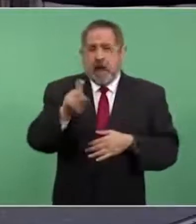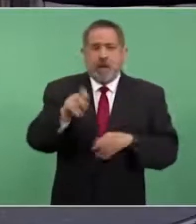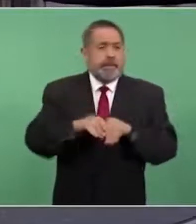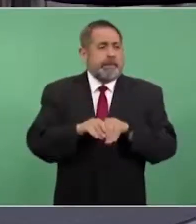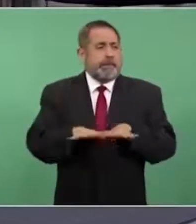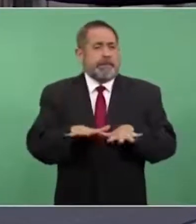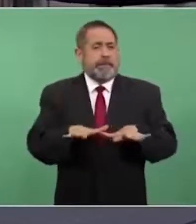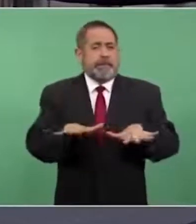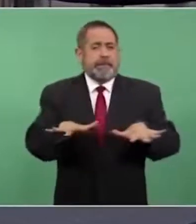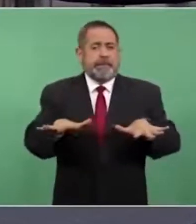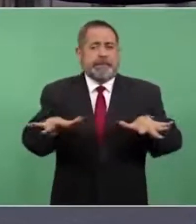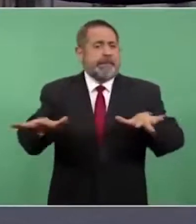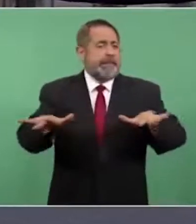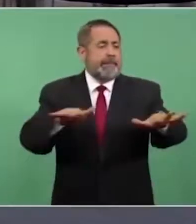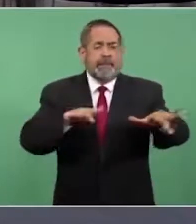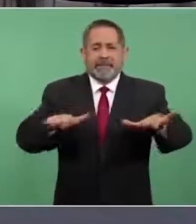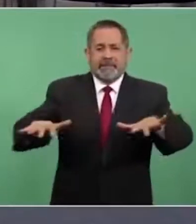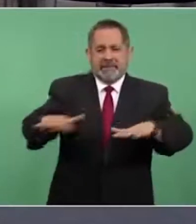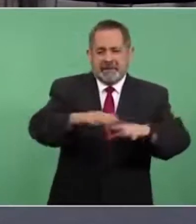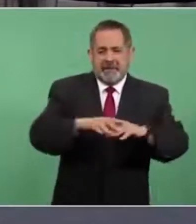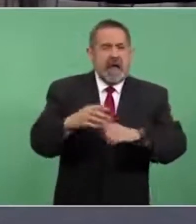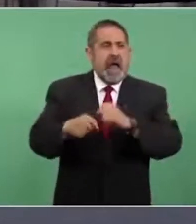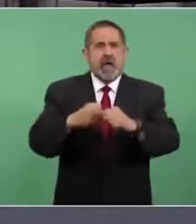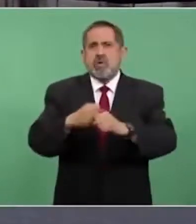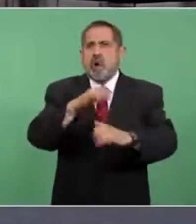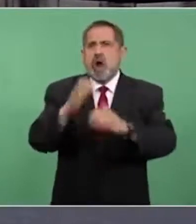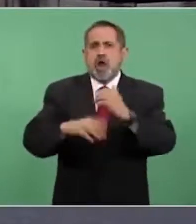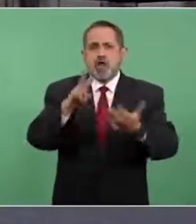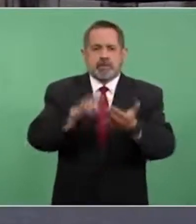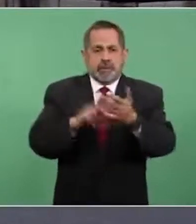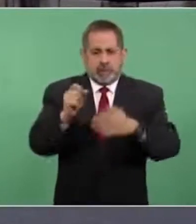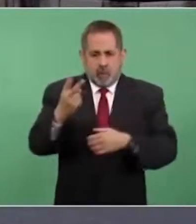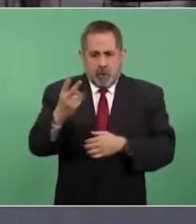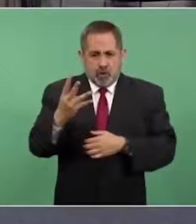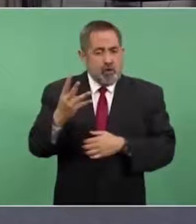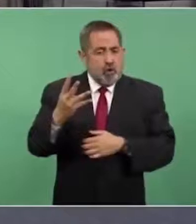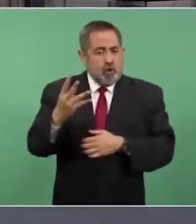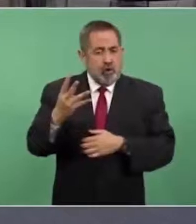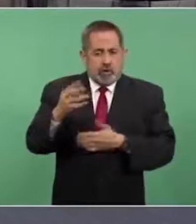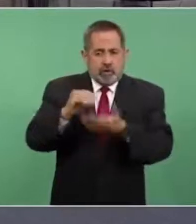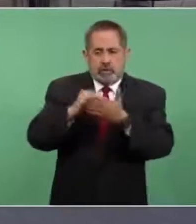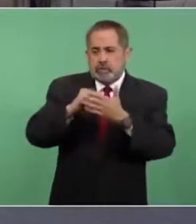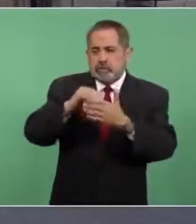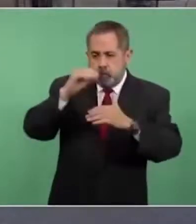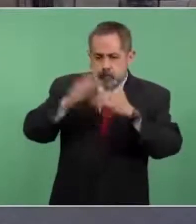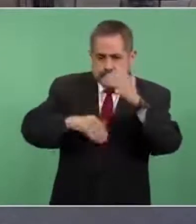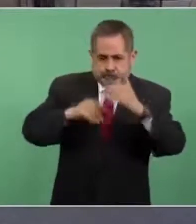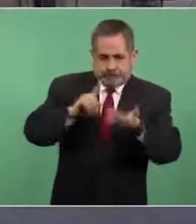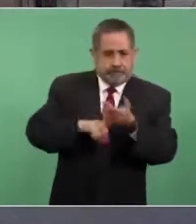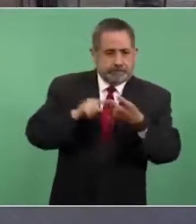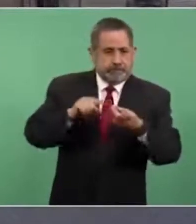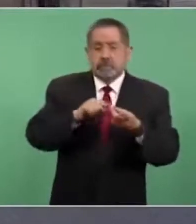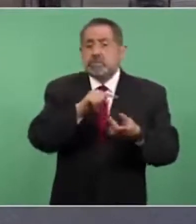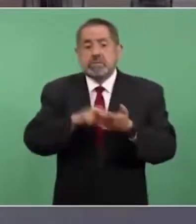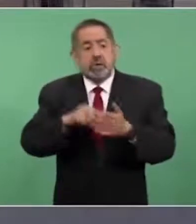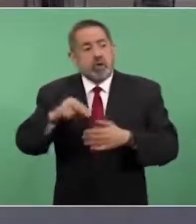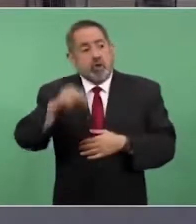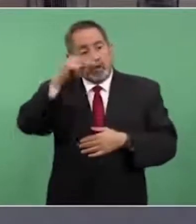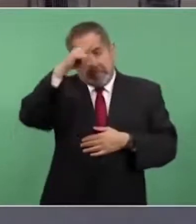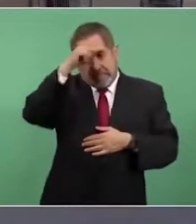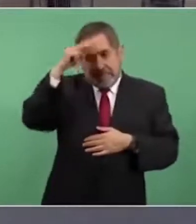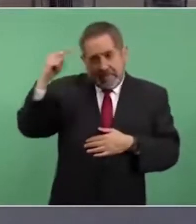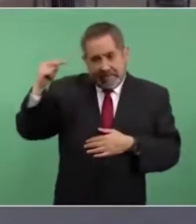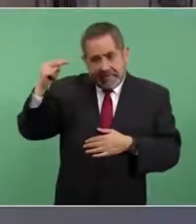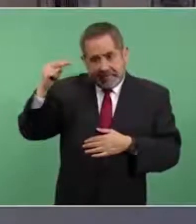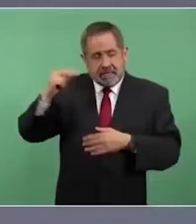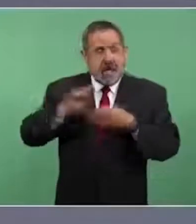estarán terminados en 2024 y que estamos construyendo en el norte de Nayarit y en las